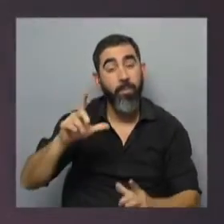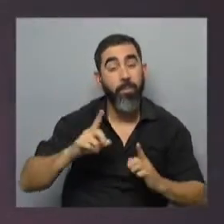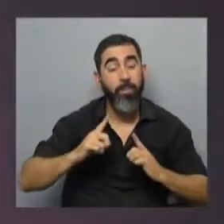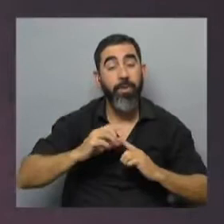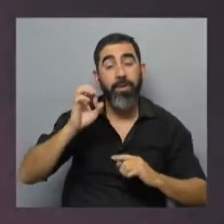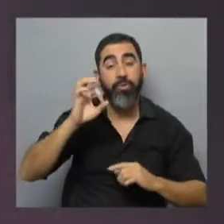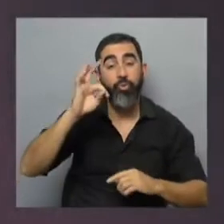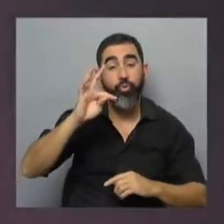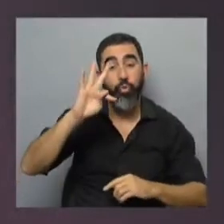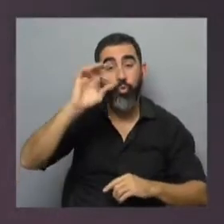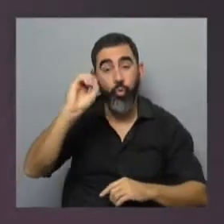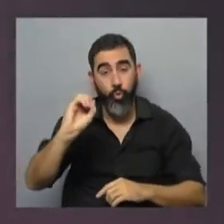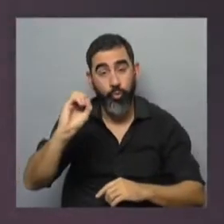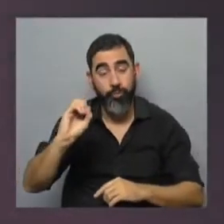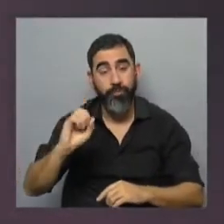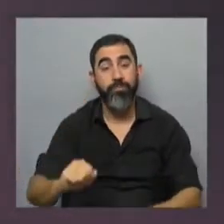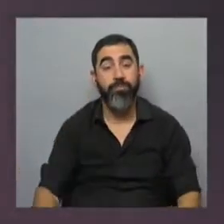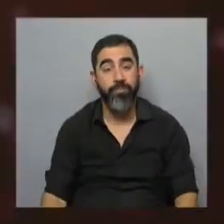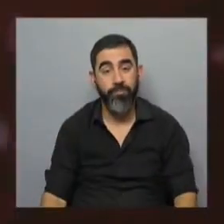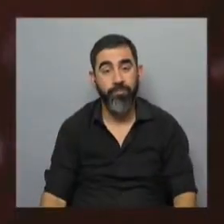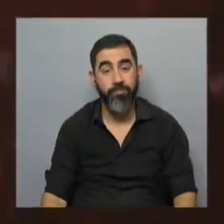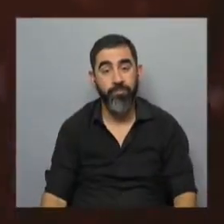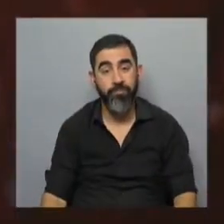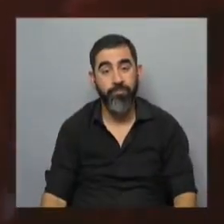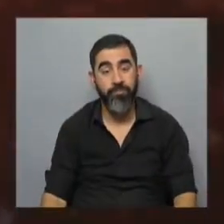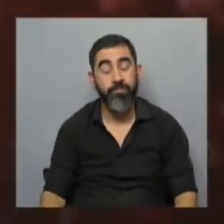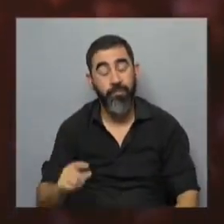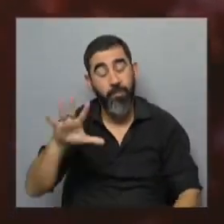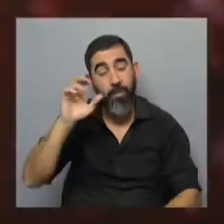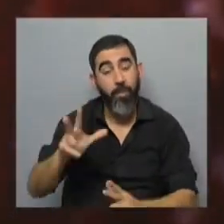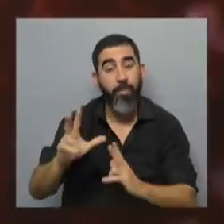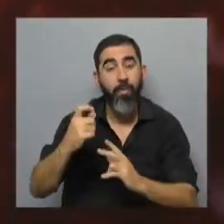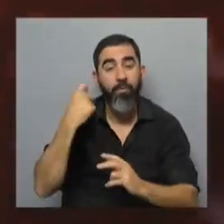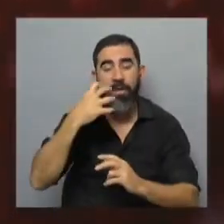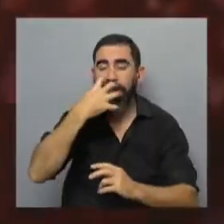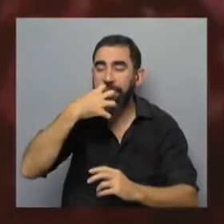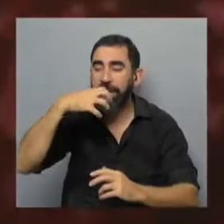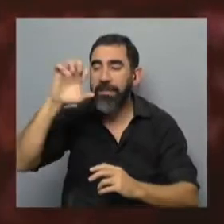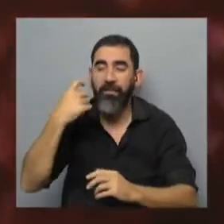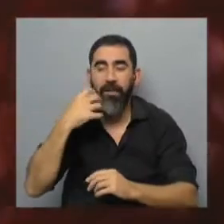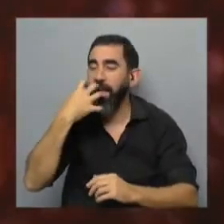Soto también. Y bueno, me acuerdo que me dijo, le falta rugir nada más.